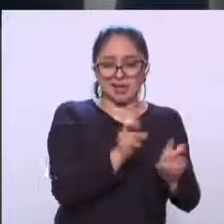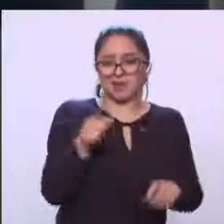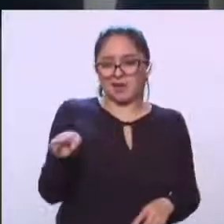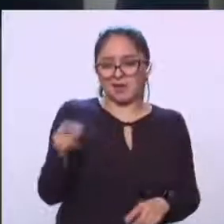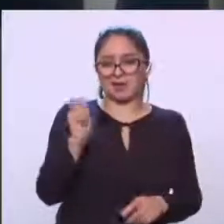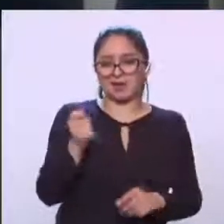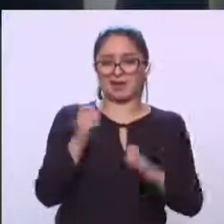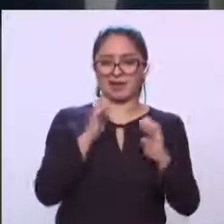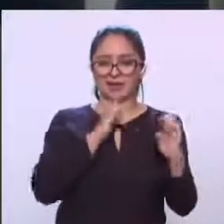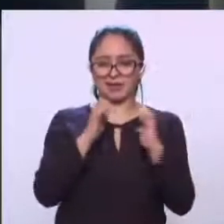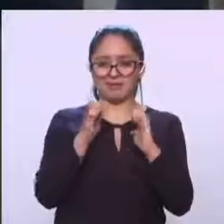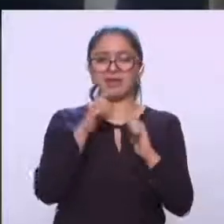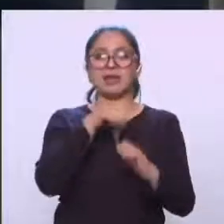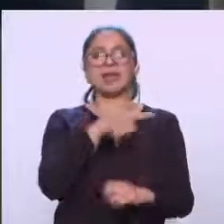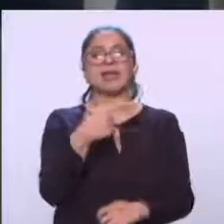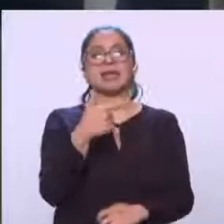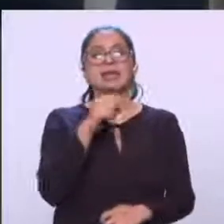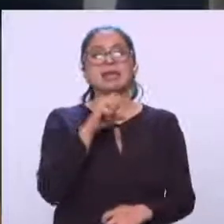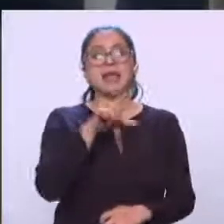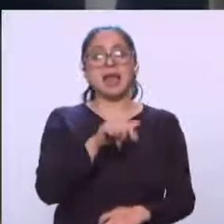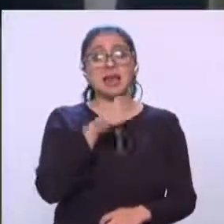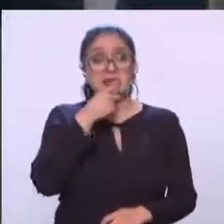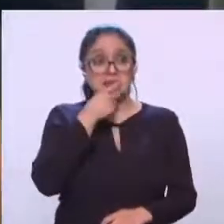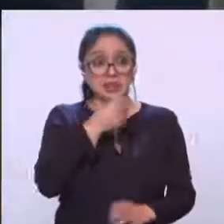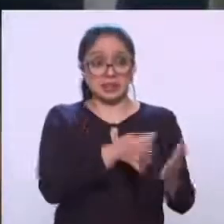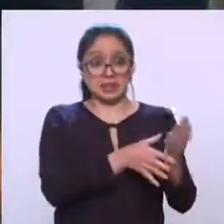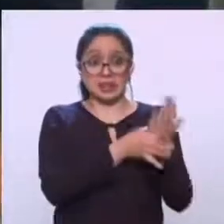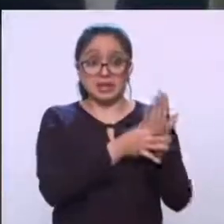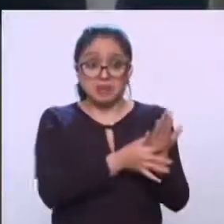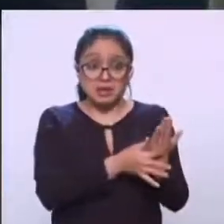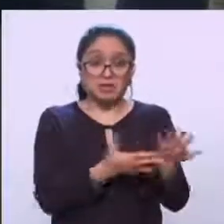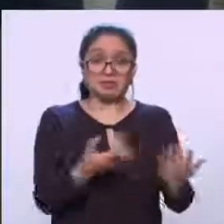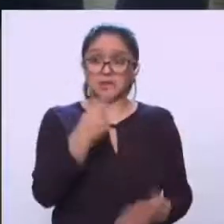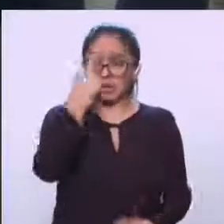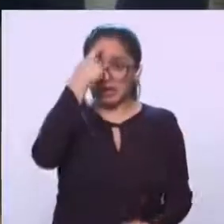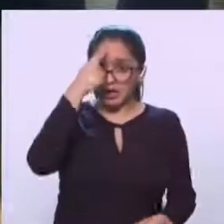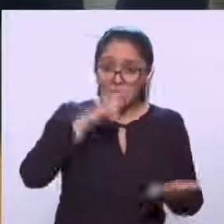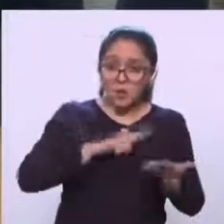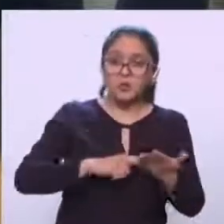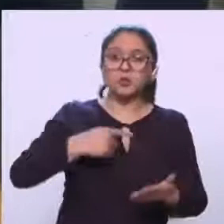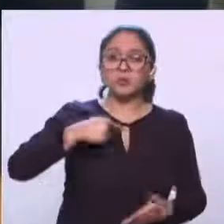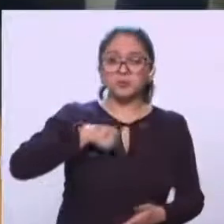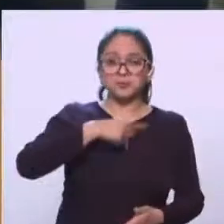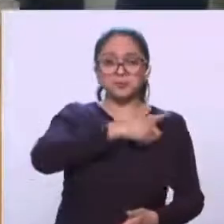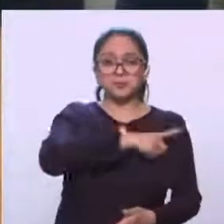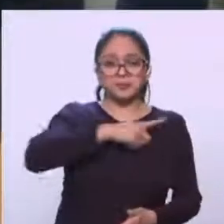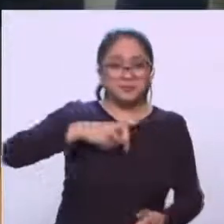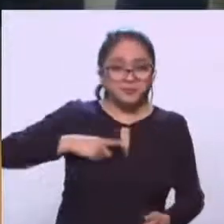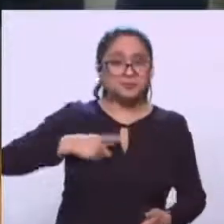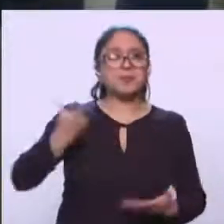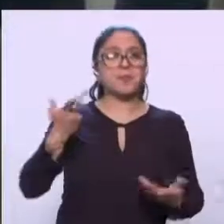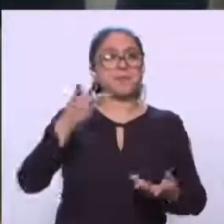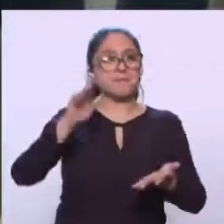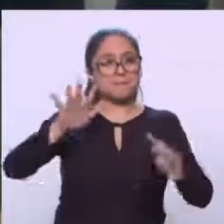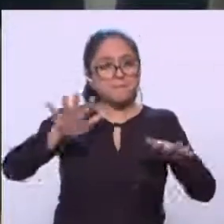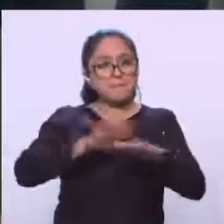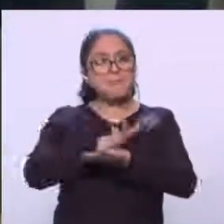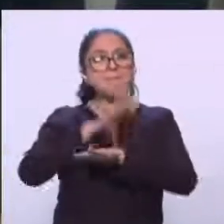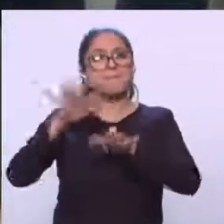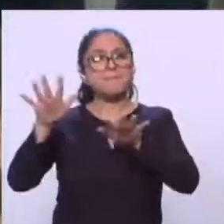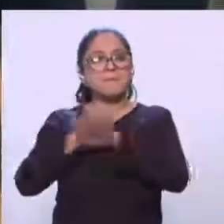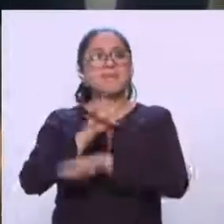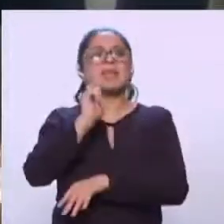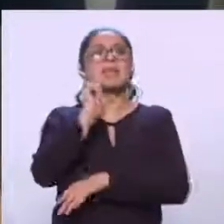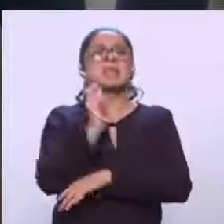la entrevista y que Gisela al final dice, creo que tenemos que replantear y conversar y debatir sobre los